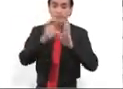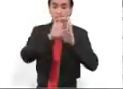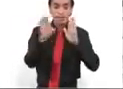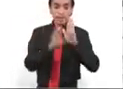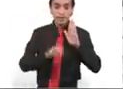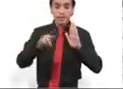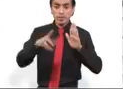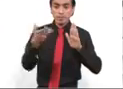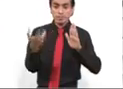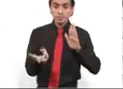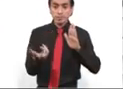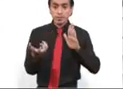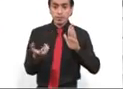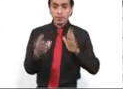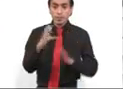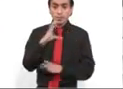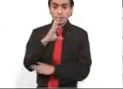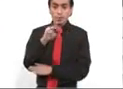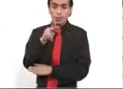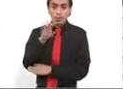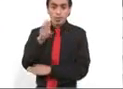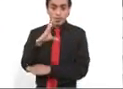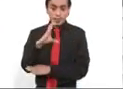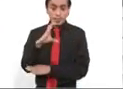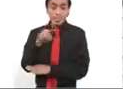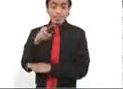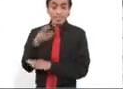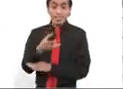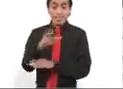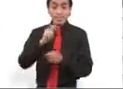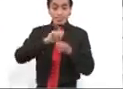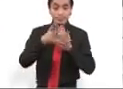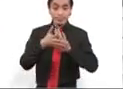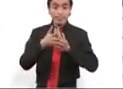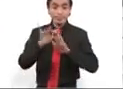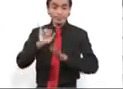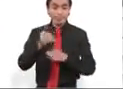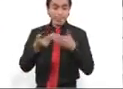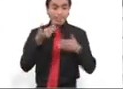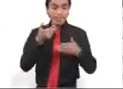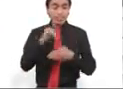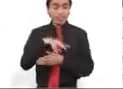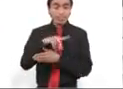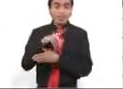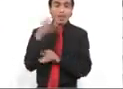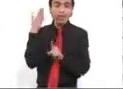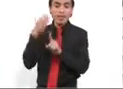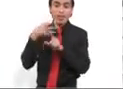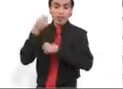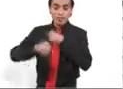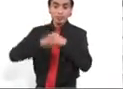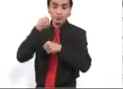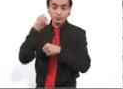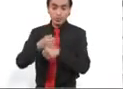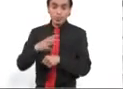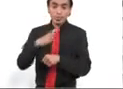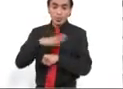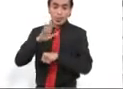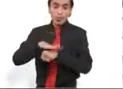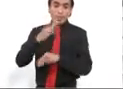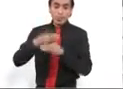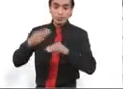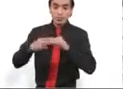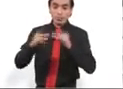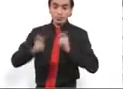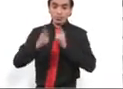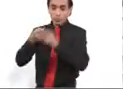en Coatepec, en donde se transformaron. Y el objetivo es el próximo año dar más recursos todavía para la